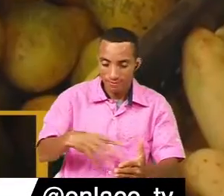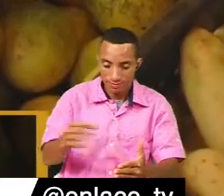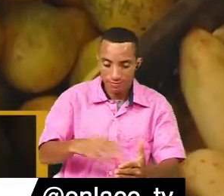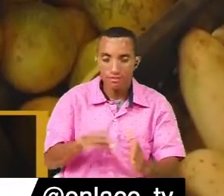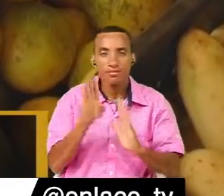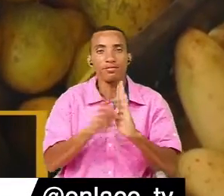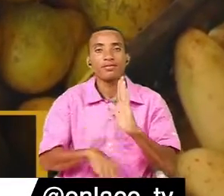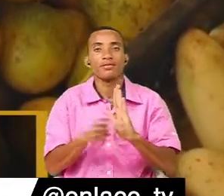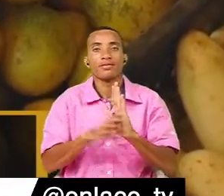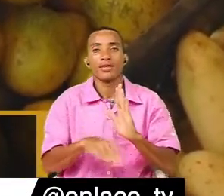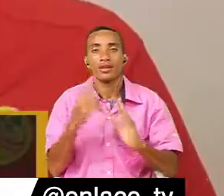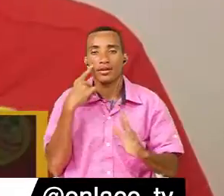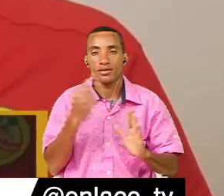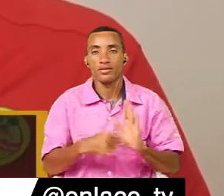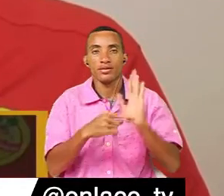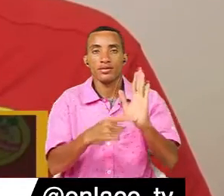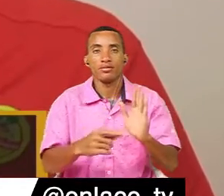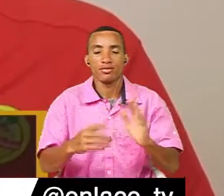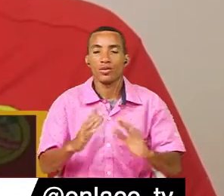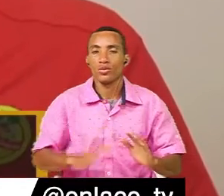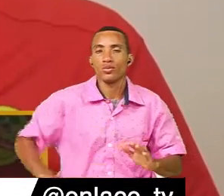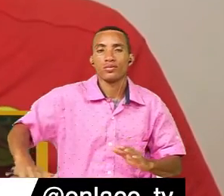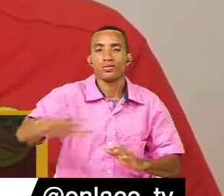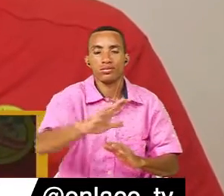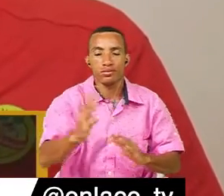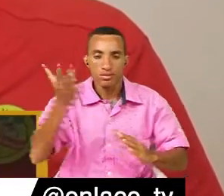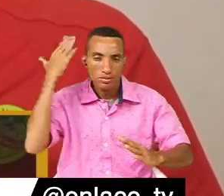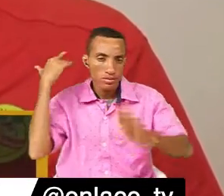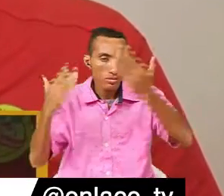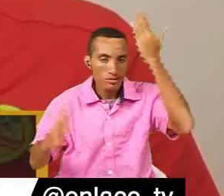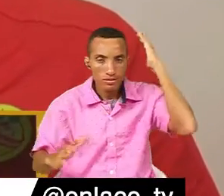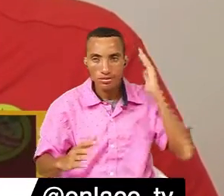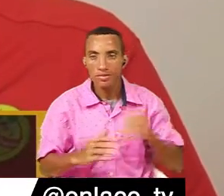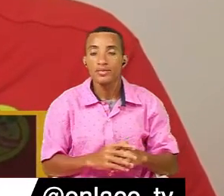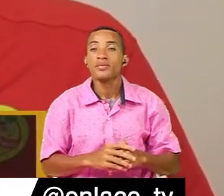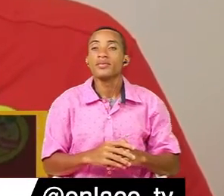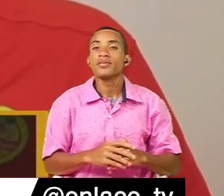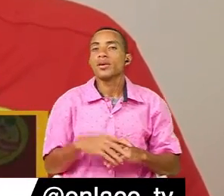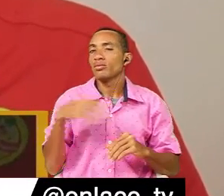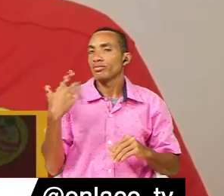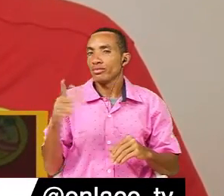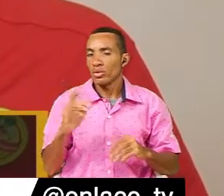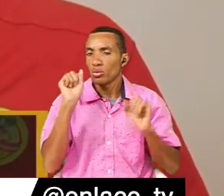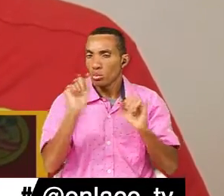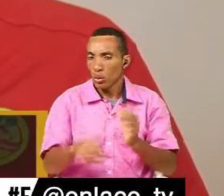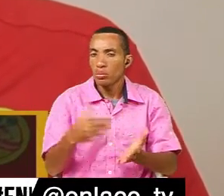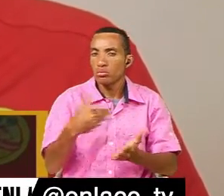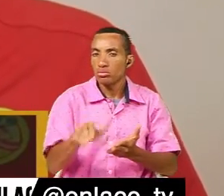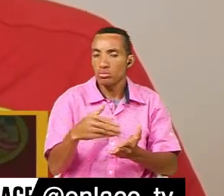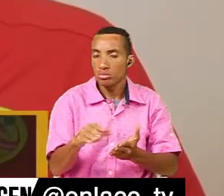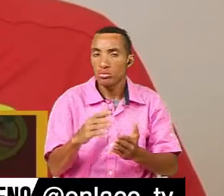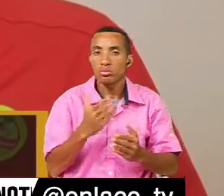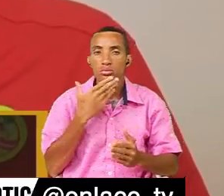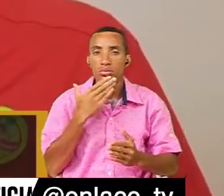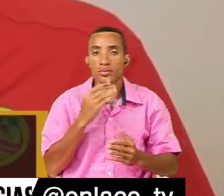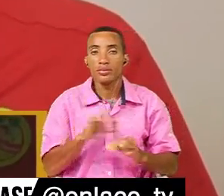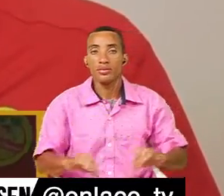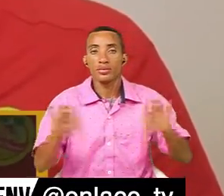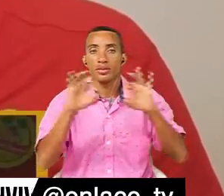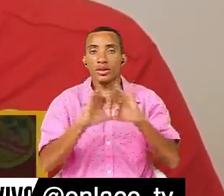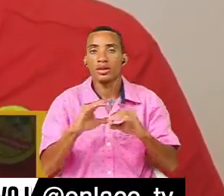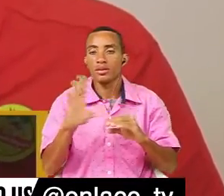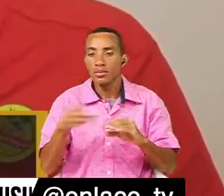los productos que ofrece el campo. Un sinnúmero de productos que están al alcance de todos los barranqueños. Importante también los productos de